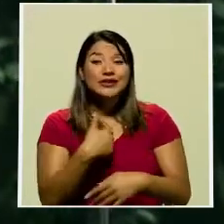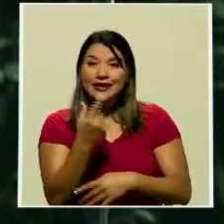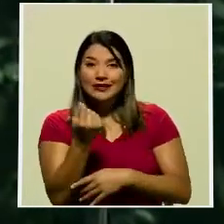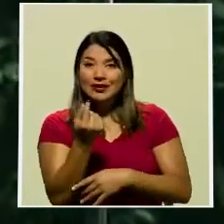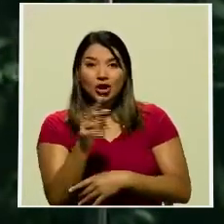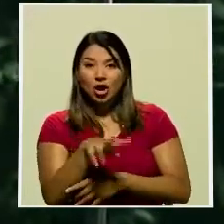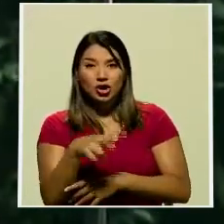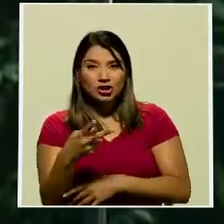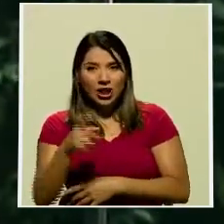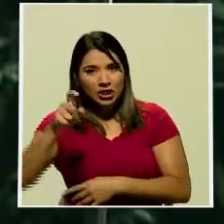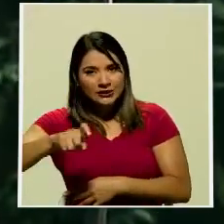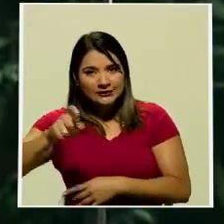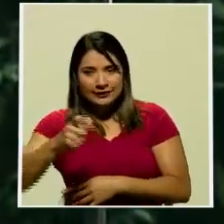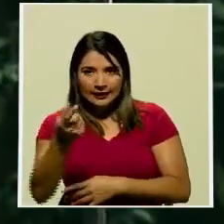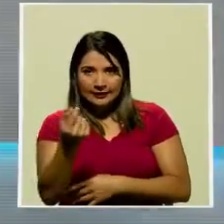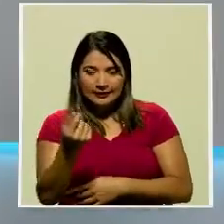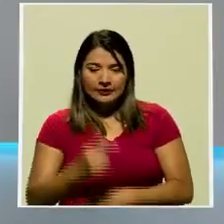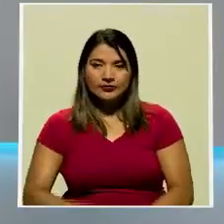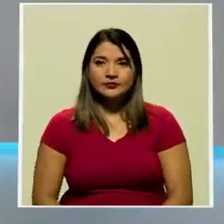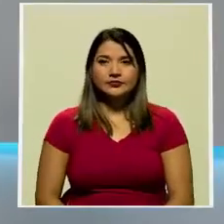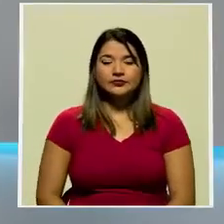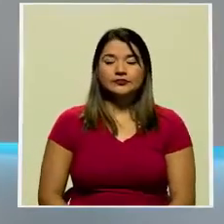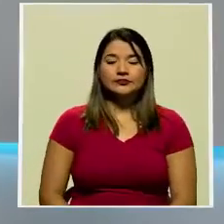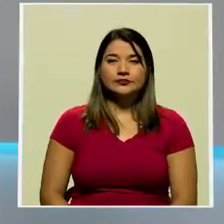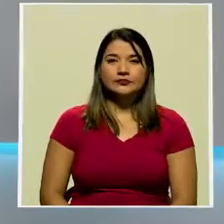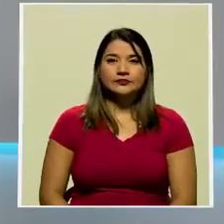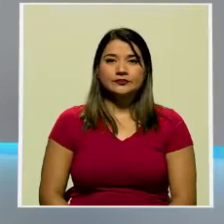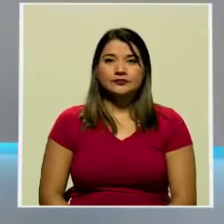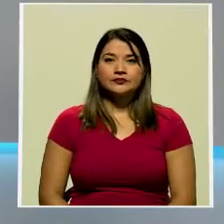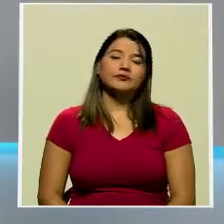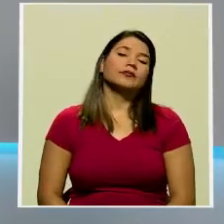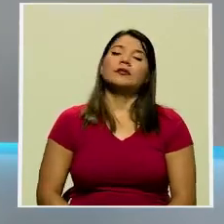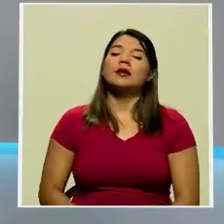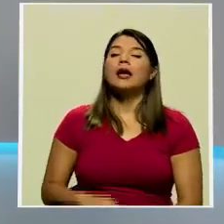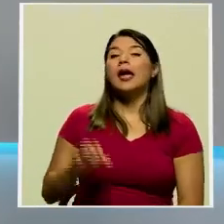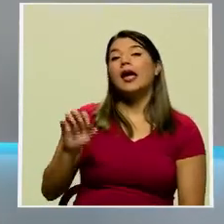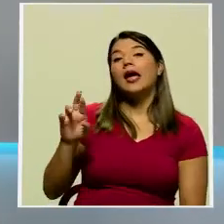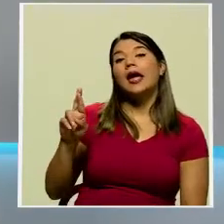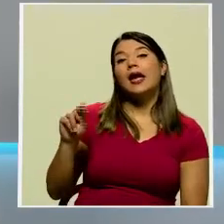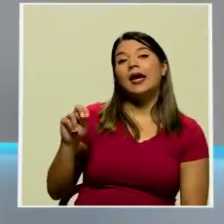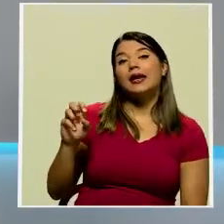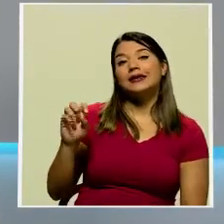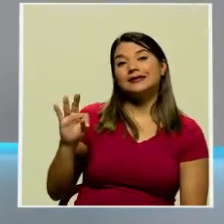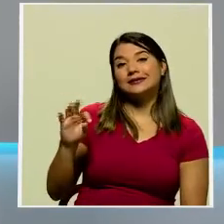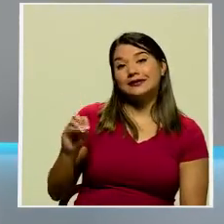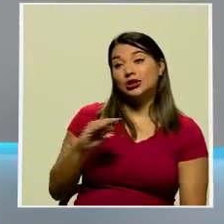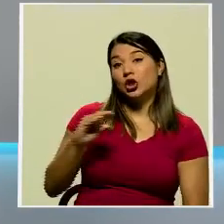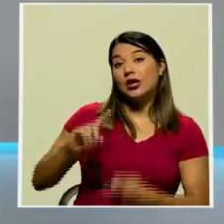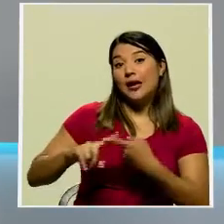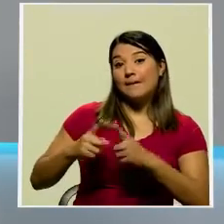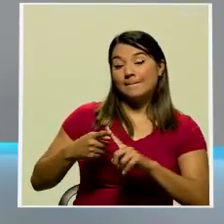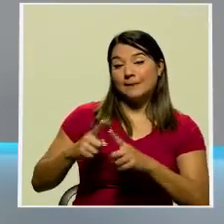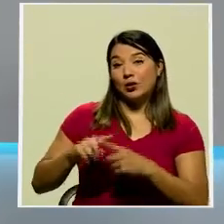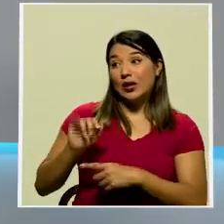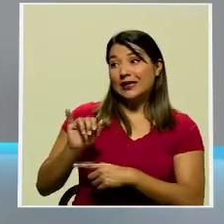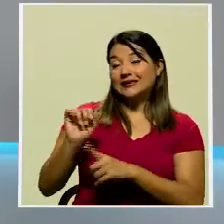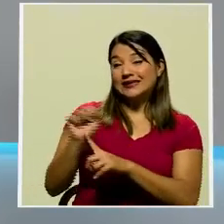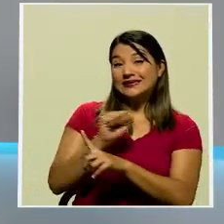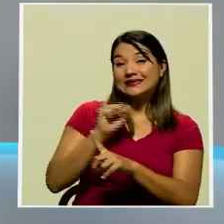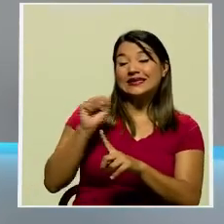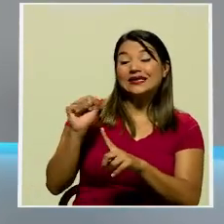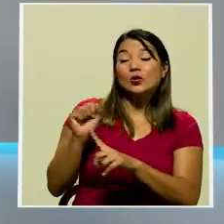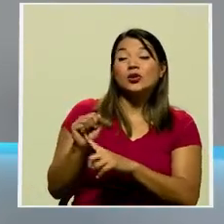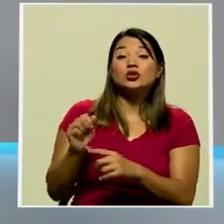pueden aportar utilidades. Don Ernesto y amigos televidentes, esto es parte entonces del escenario que hay